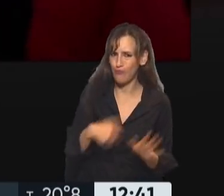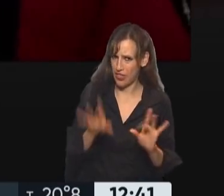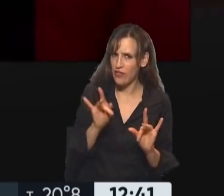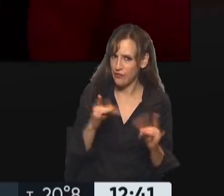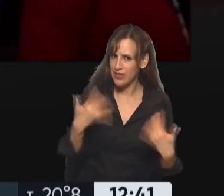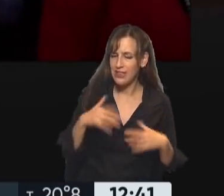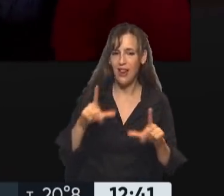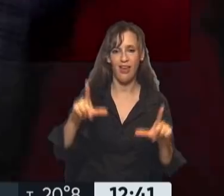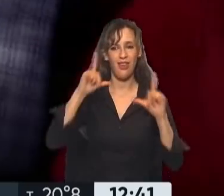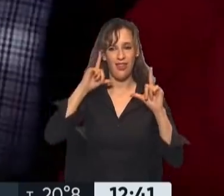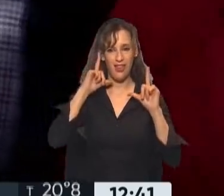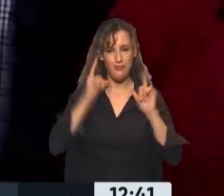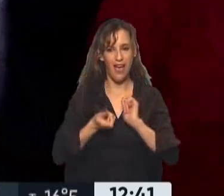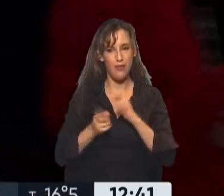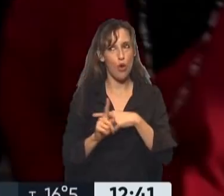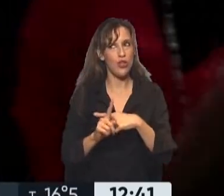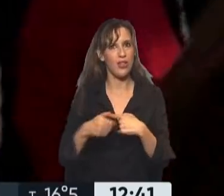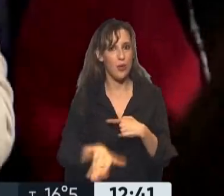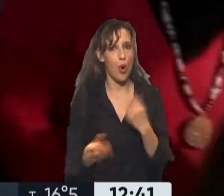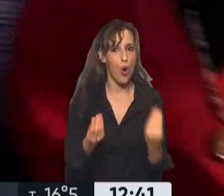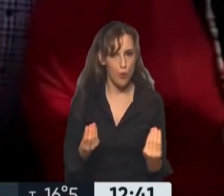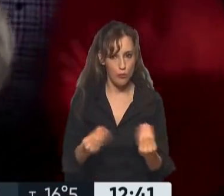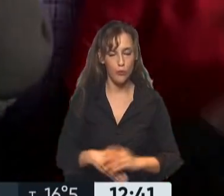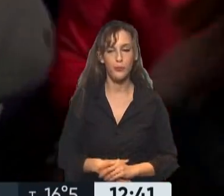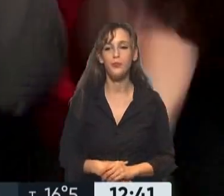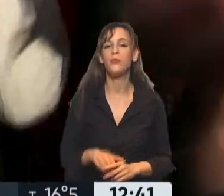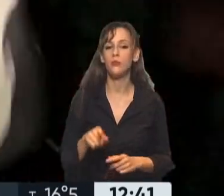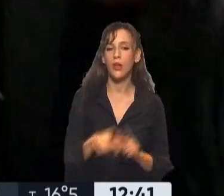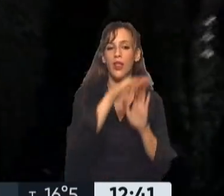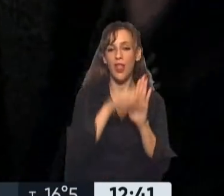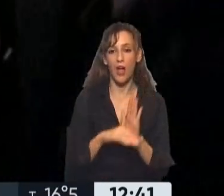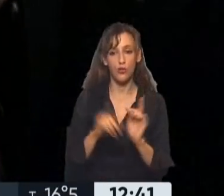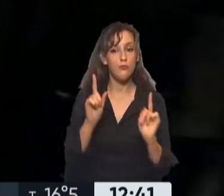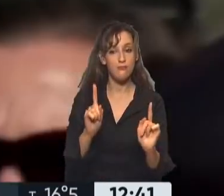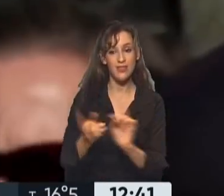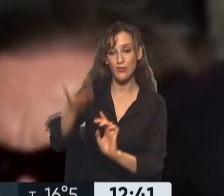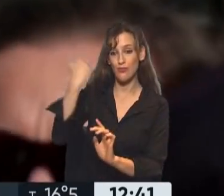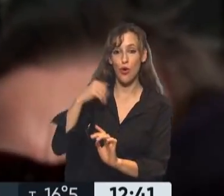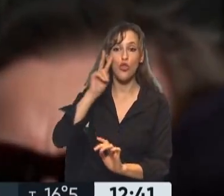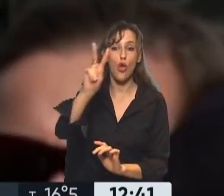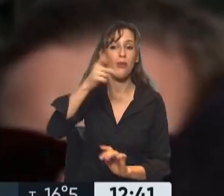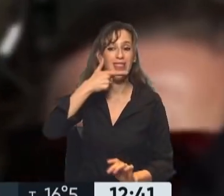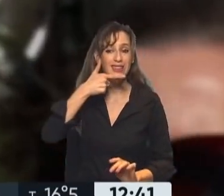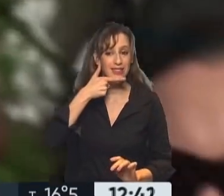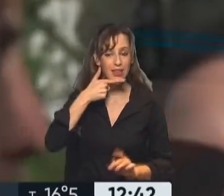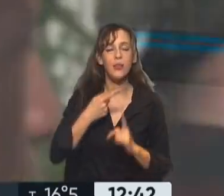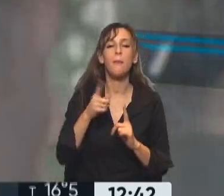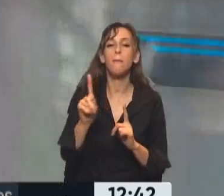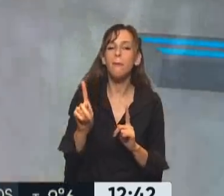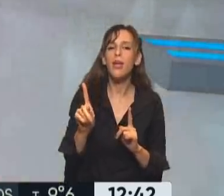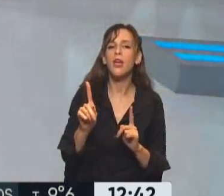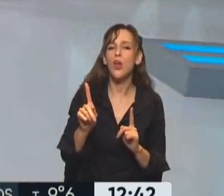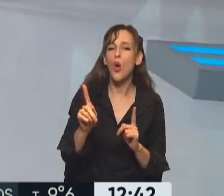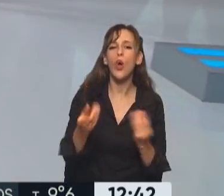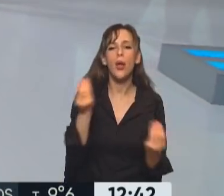en esta oportunidad que en la oportunidad anterior. Allí teníamos los datos de la primera vuelta de 2017, pero ¿qué ha pasado el domingo